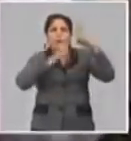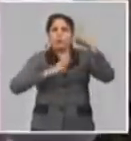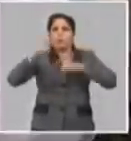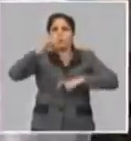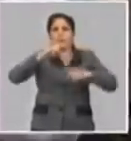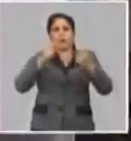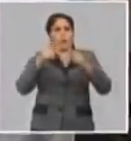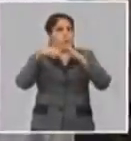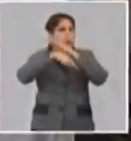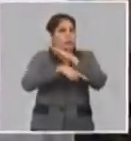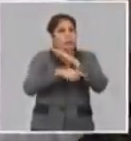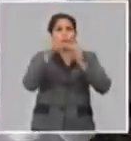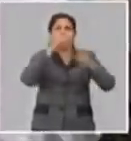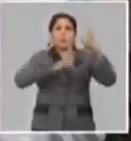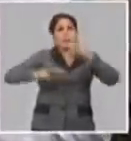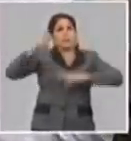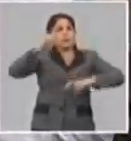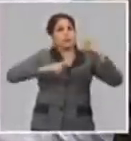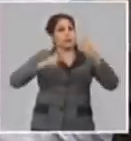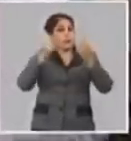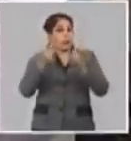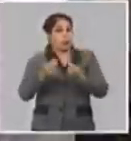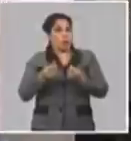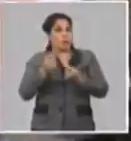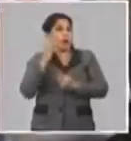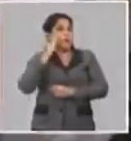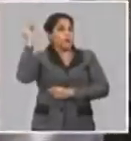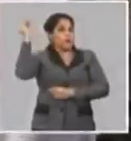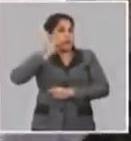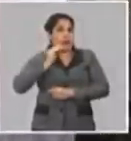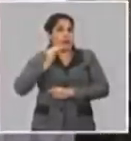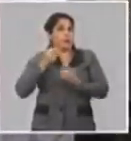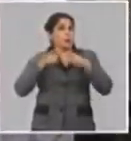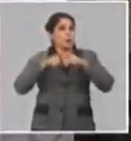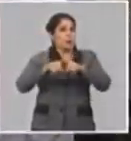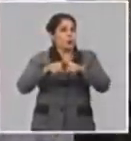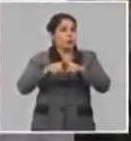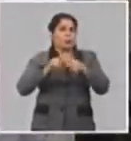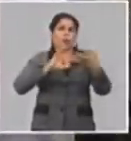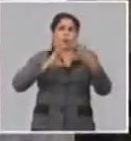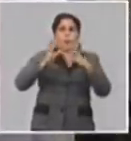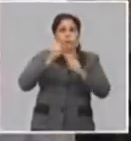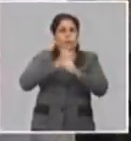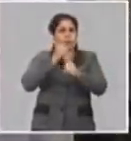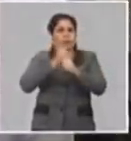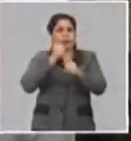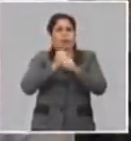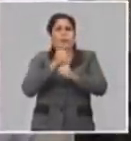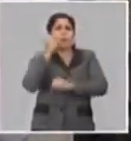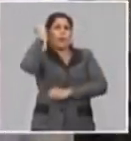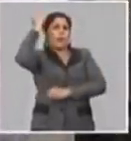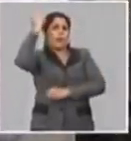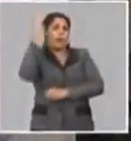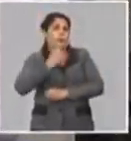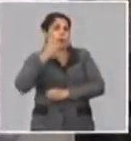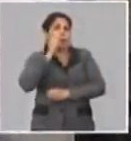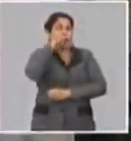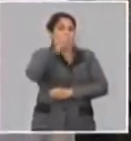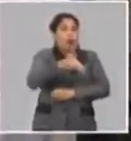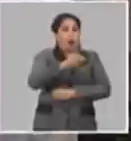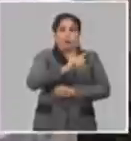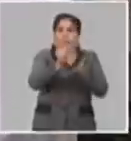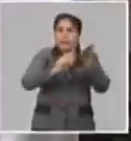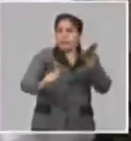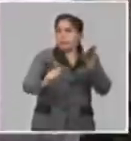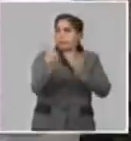han profundizado incluso en investigaciones, y todo esto se une en función de la estrategia. La estrategia no la hicimos así escribiendo en un papel